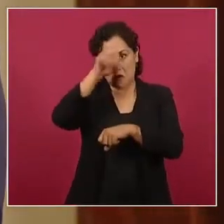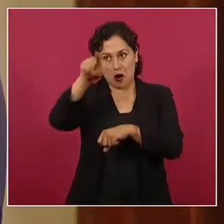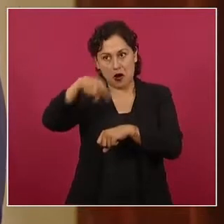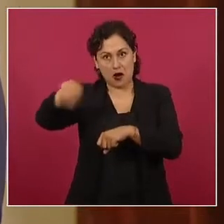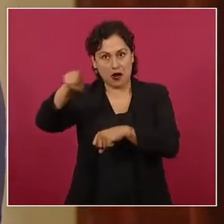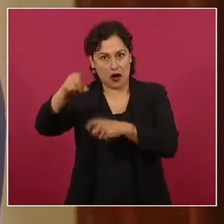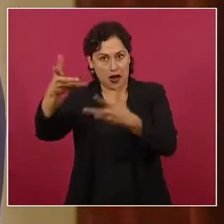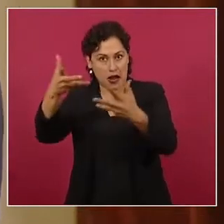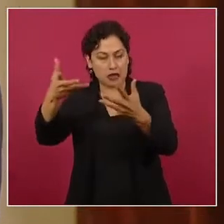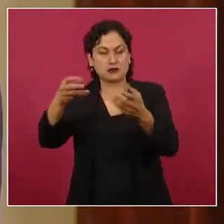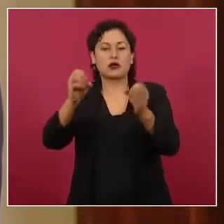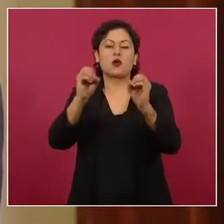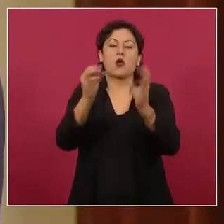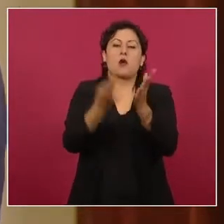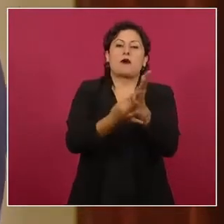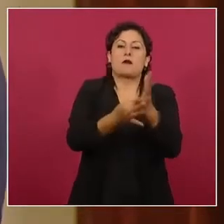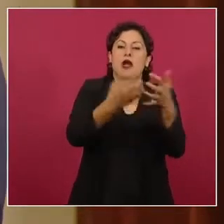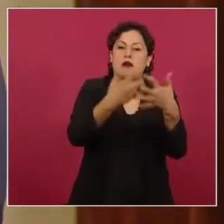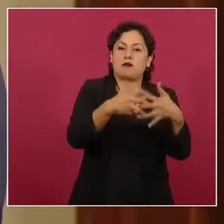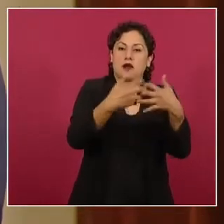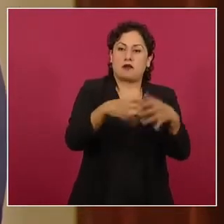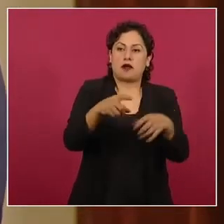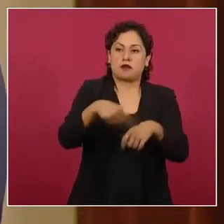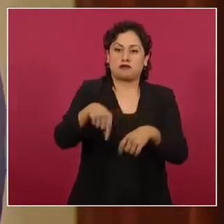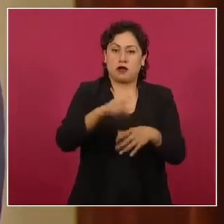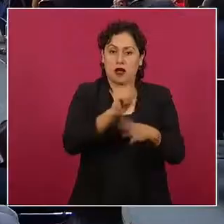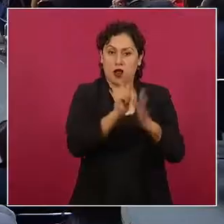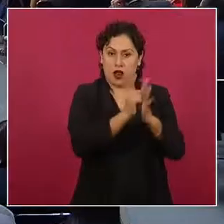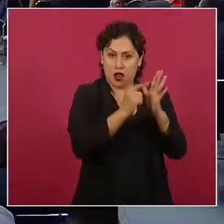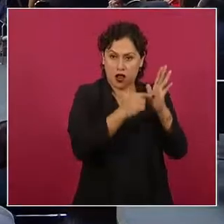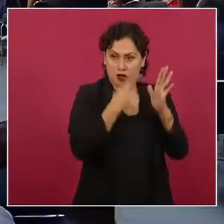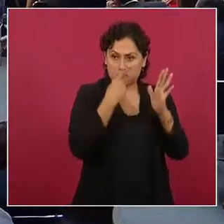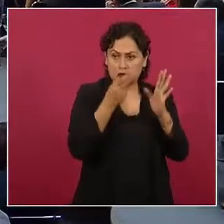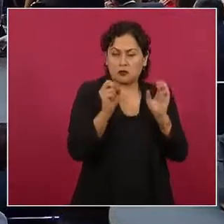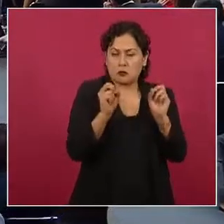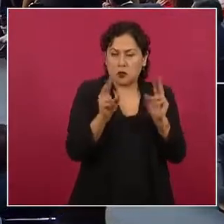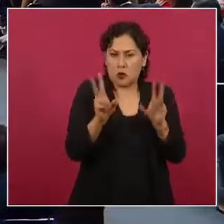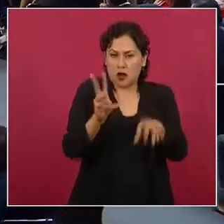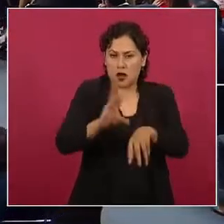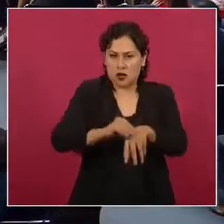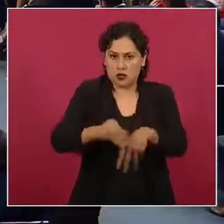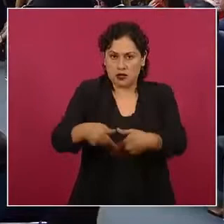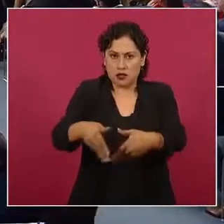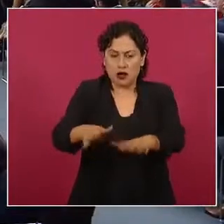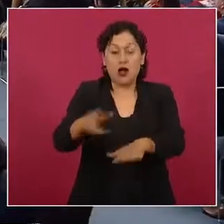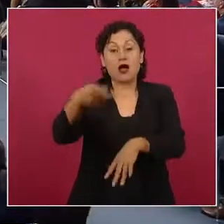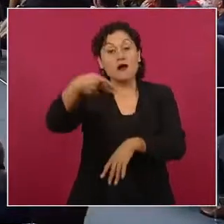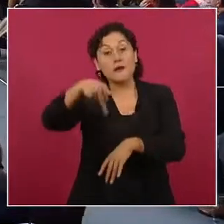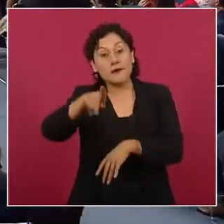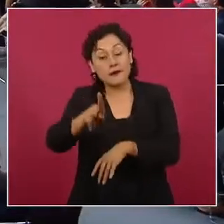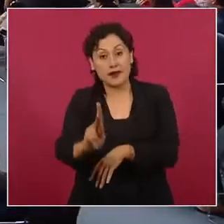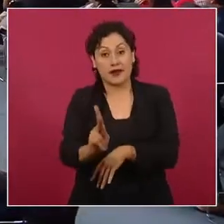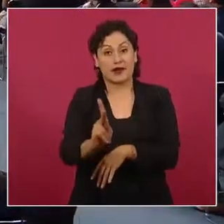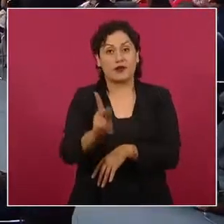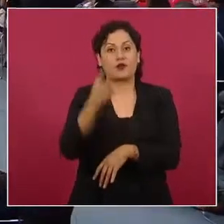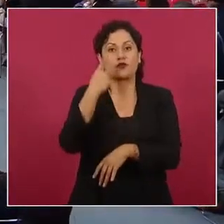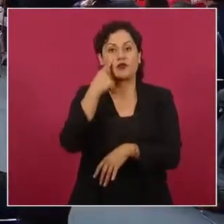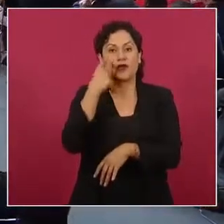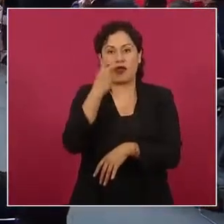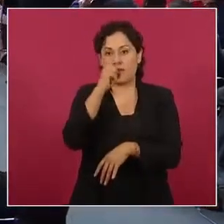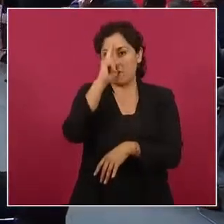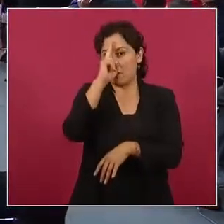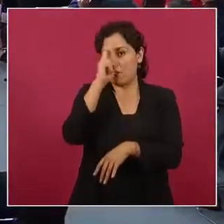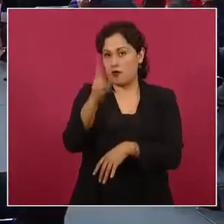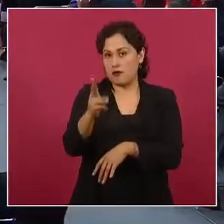acerera, pues eso está permitido. Lo que no se permite es de que